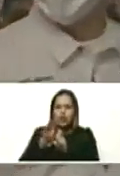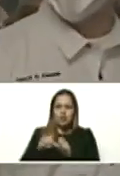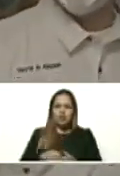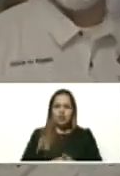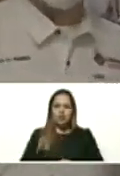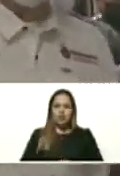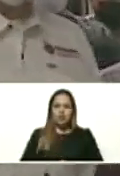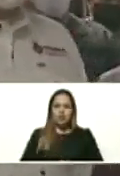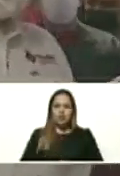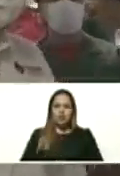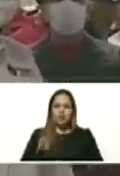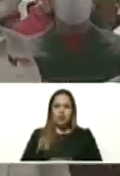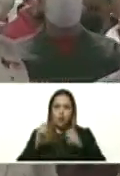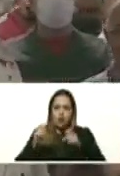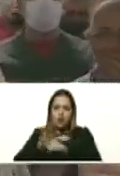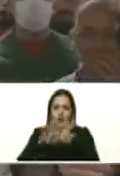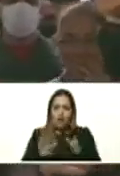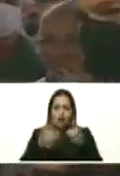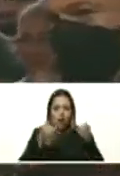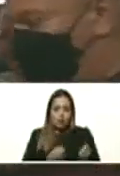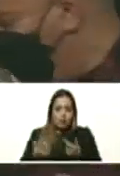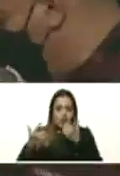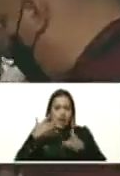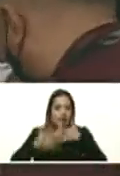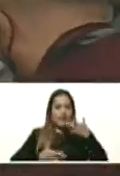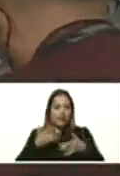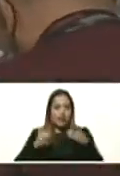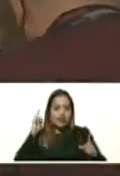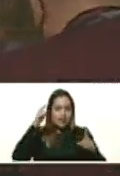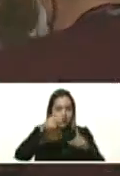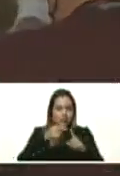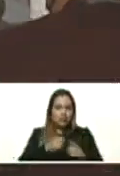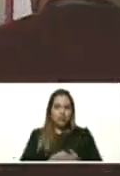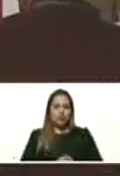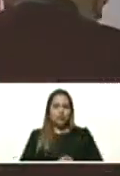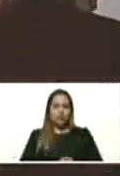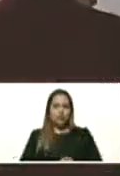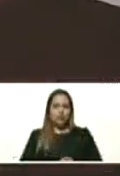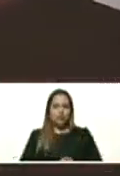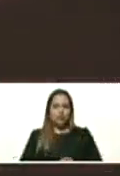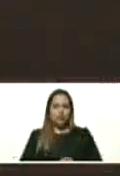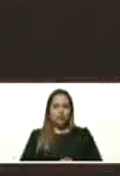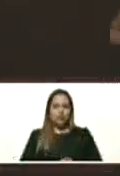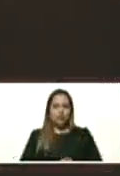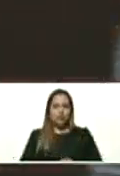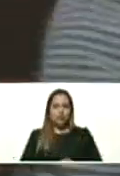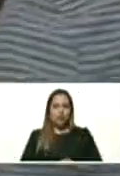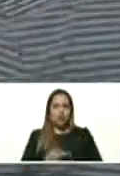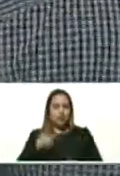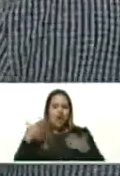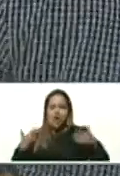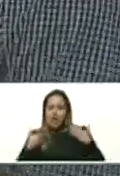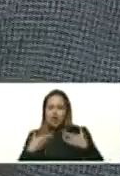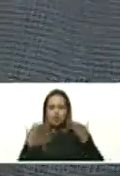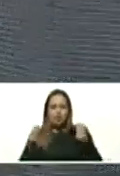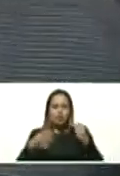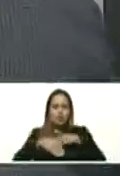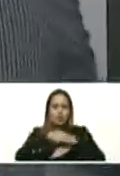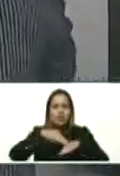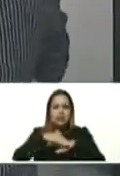Bueno, correcto. Bueno, vámonos directo al acto entonces. Muy bien. Correcto. Bueno, me alegra mucho. Ministro